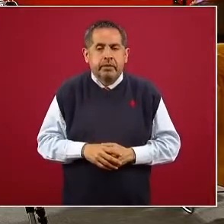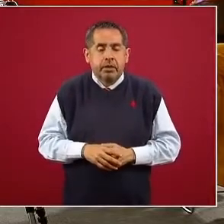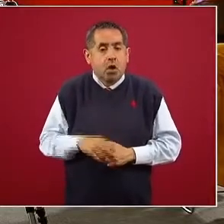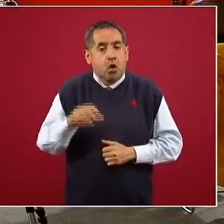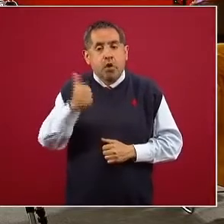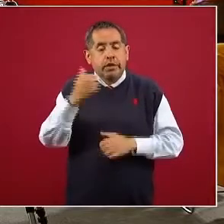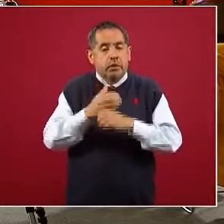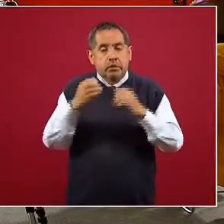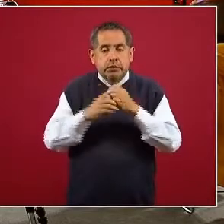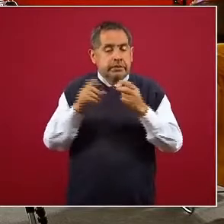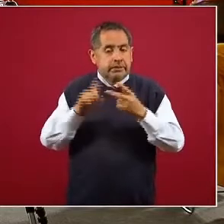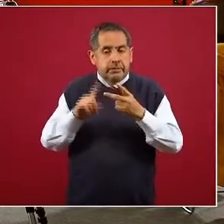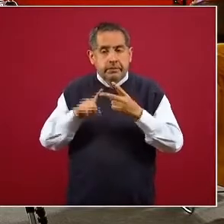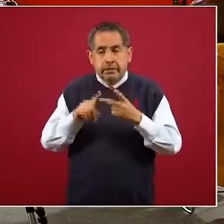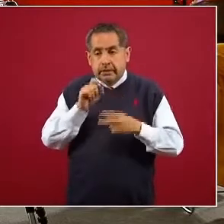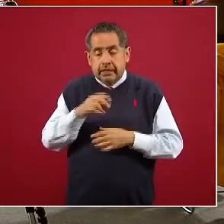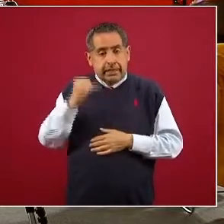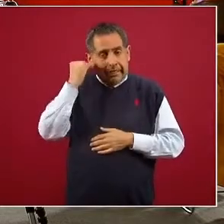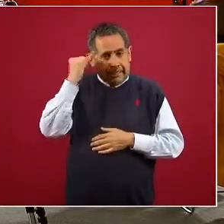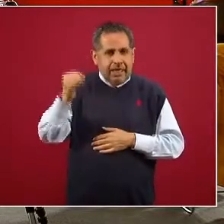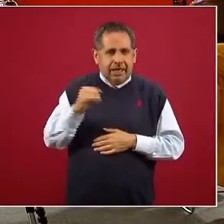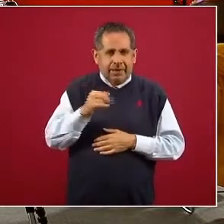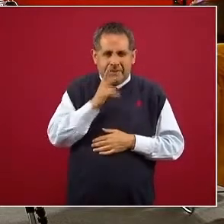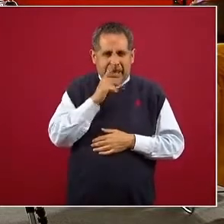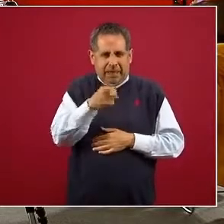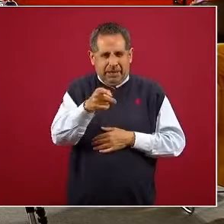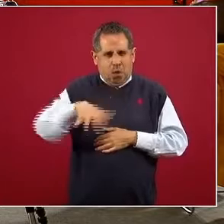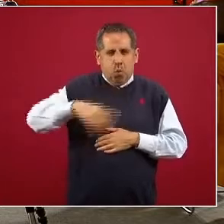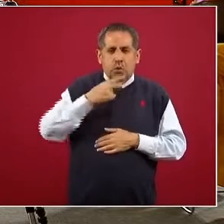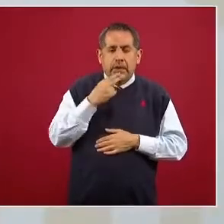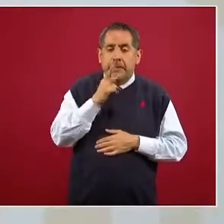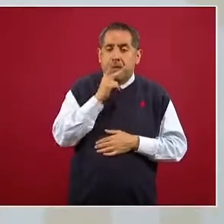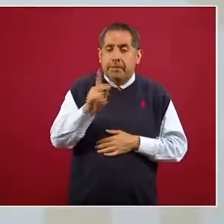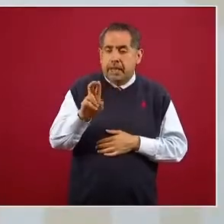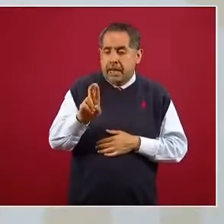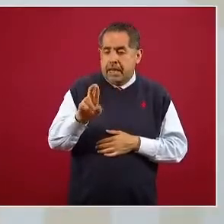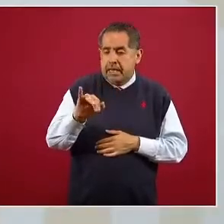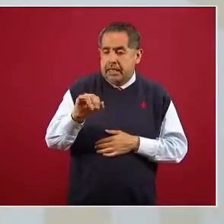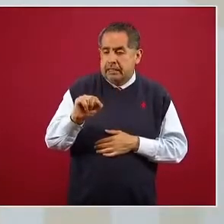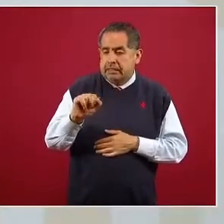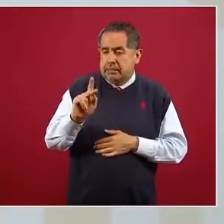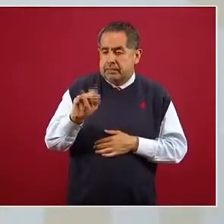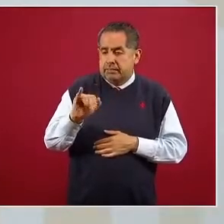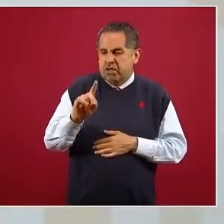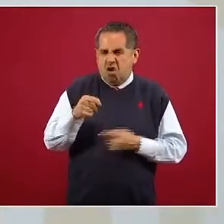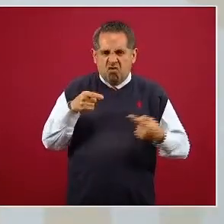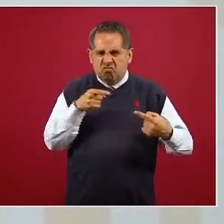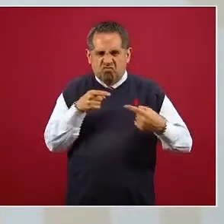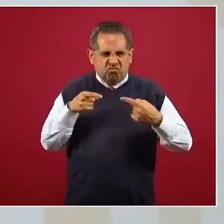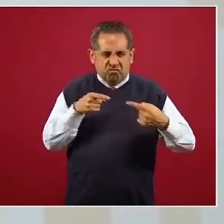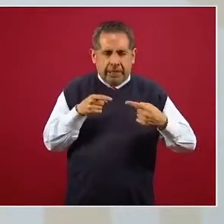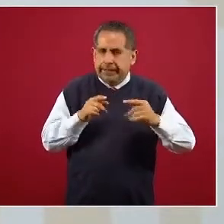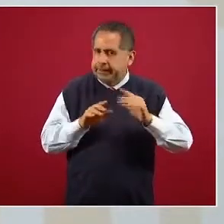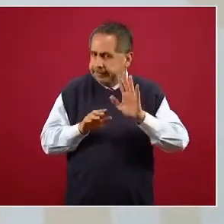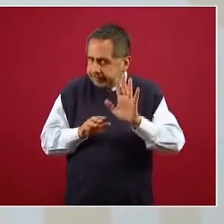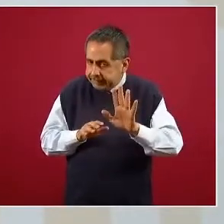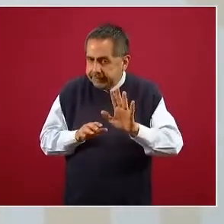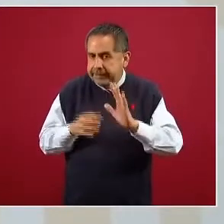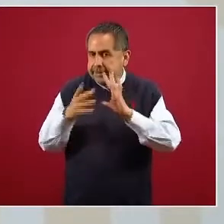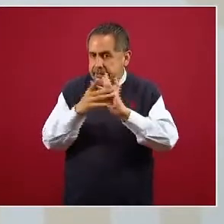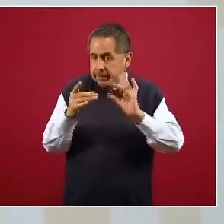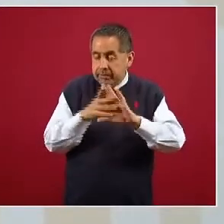La otra cosa es que esta idea de lo ríspido es muy importante visualizar el contexto que